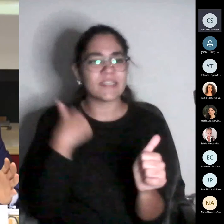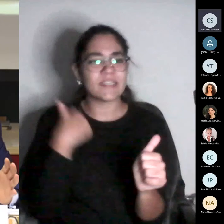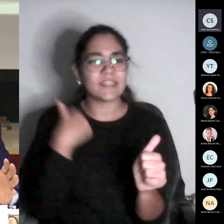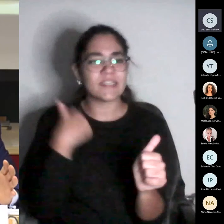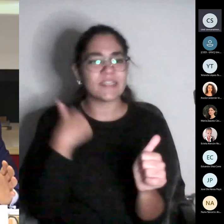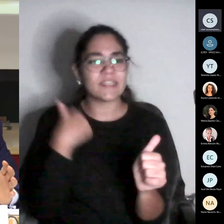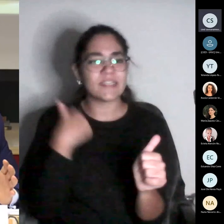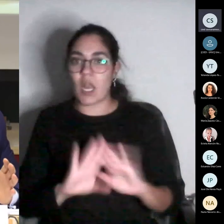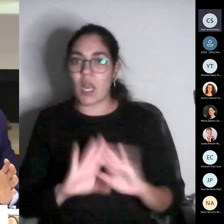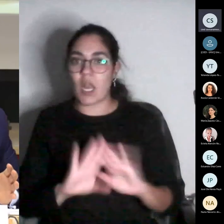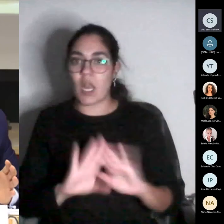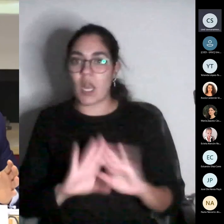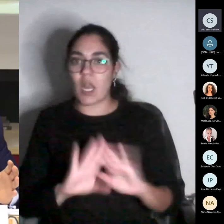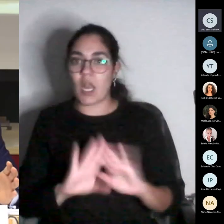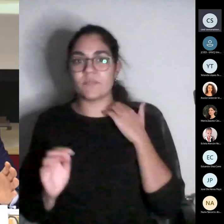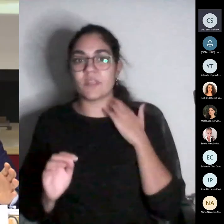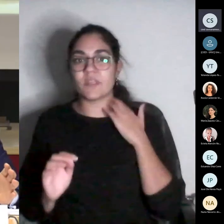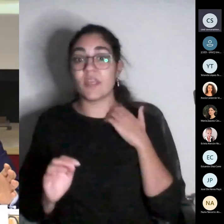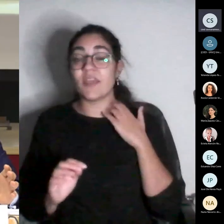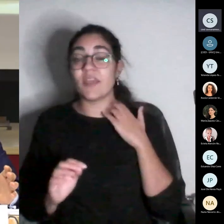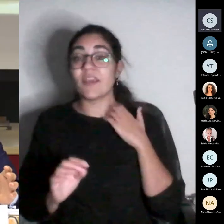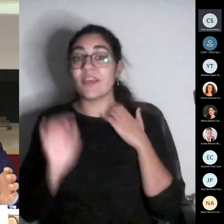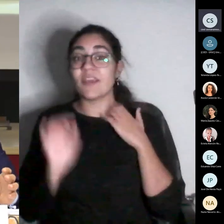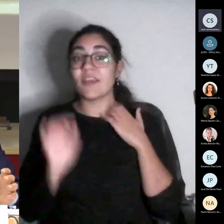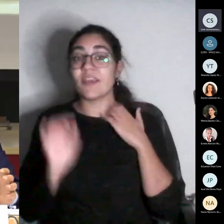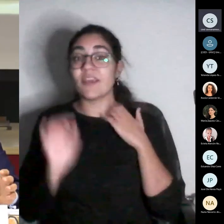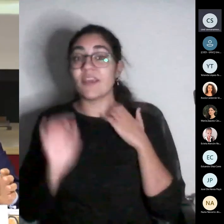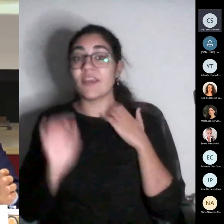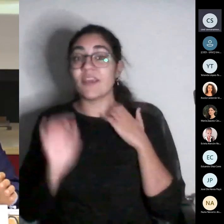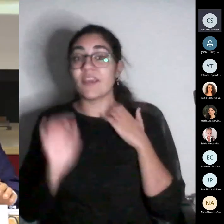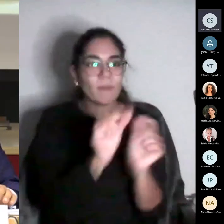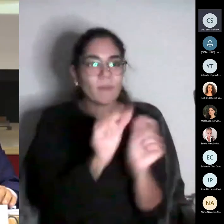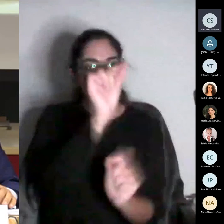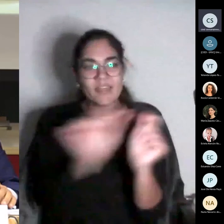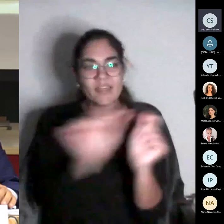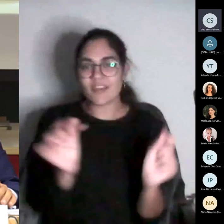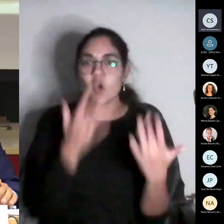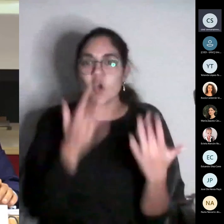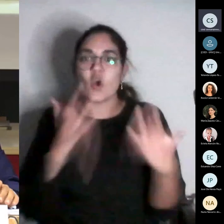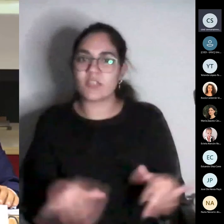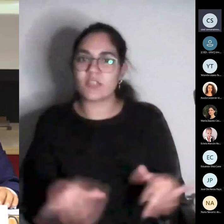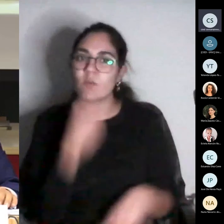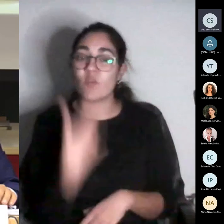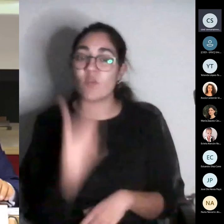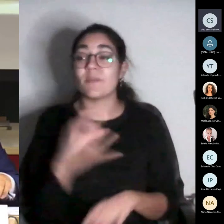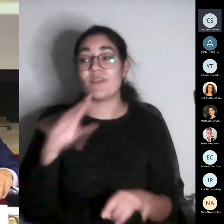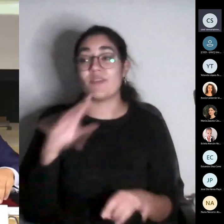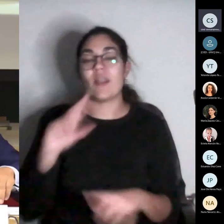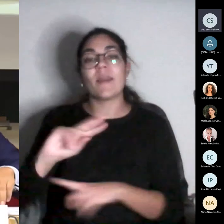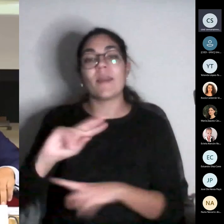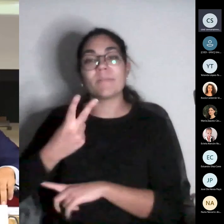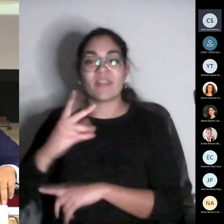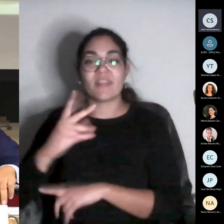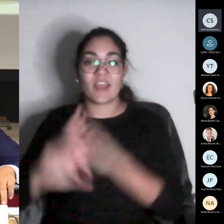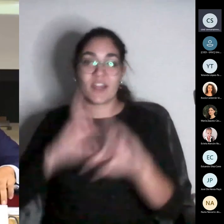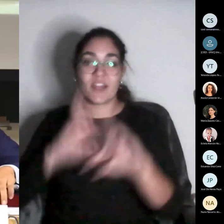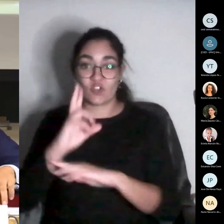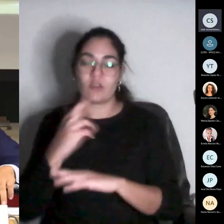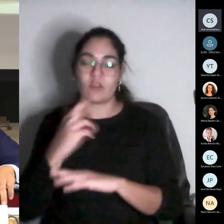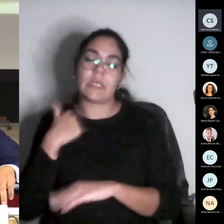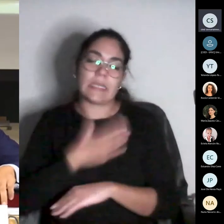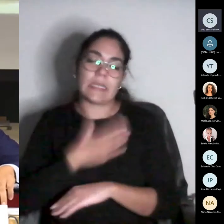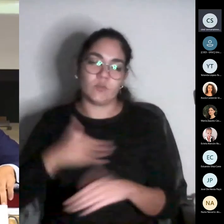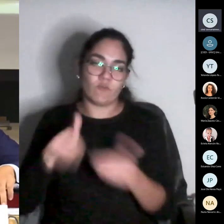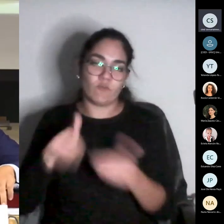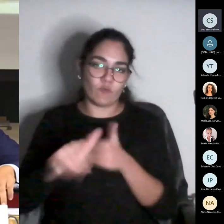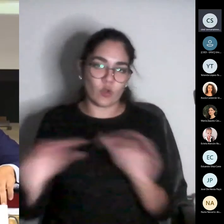Estoy convencido que es una buena métrica objetiva, pero como decía el vicerrector, la iremos mejorando.